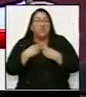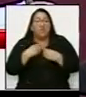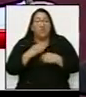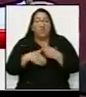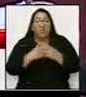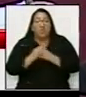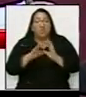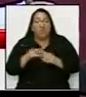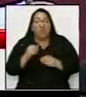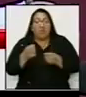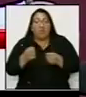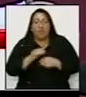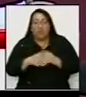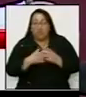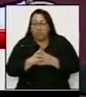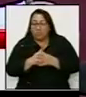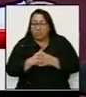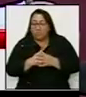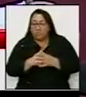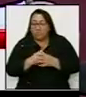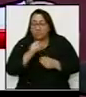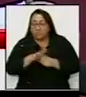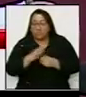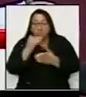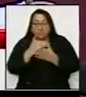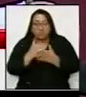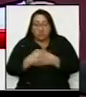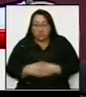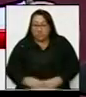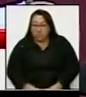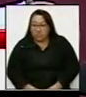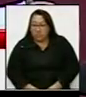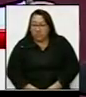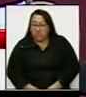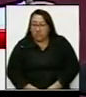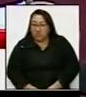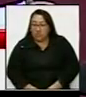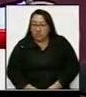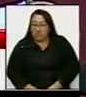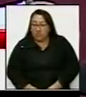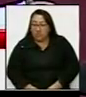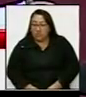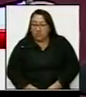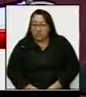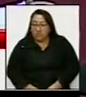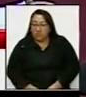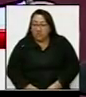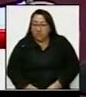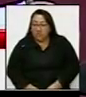tachas maliciosas. La tacha es solo cuestión de cumplimiento de los requisitos previos a la Constitución y la ley. Los ciudadanos están